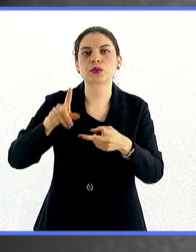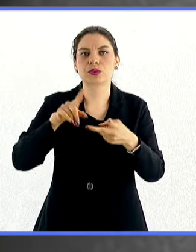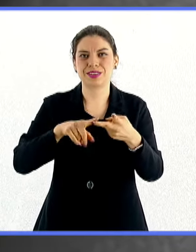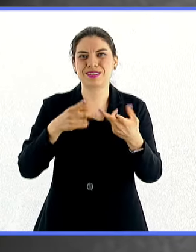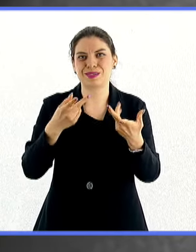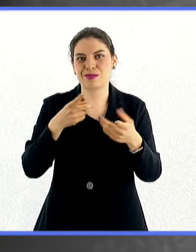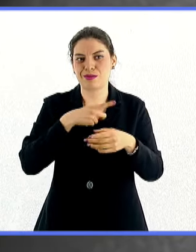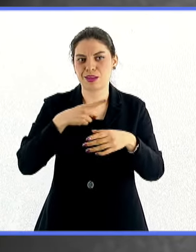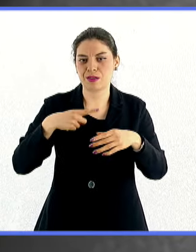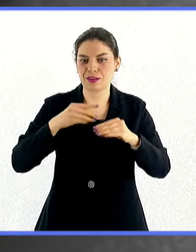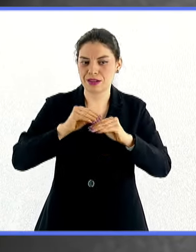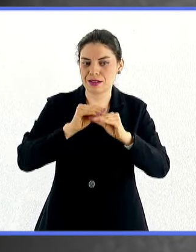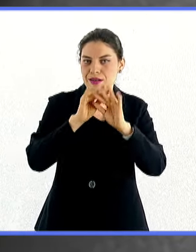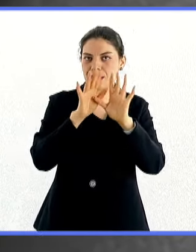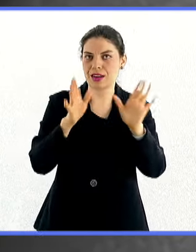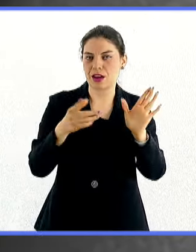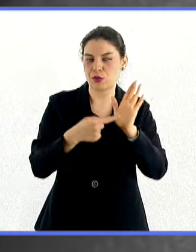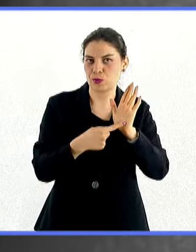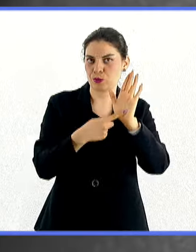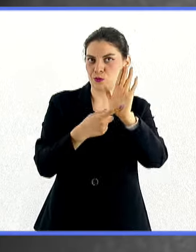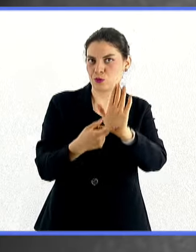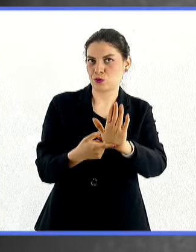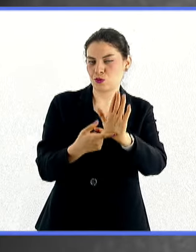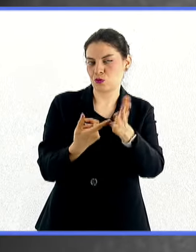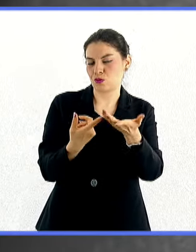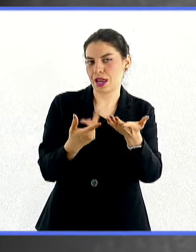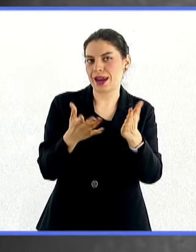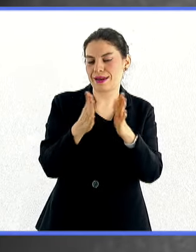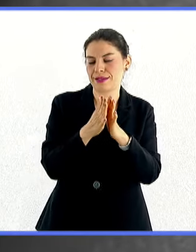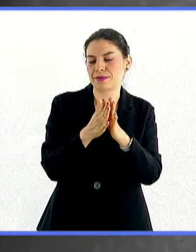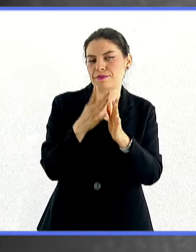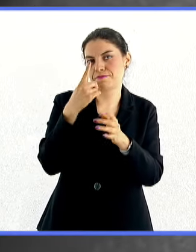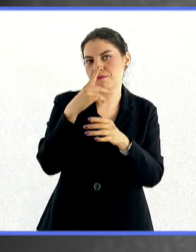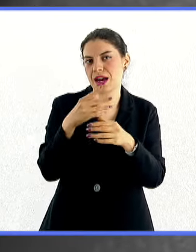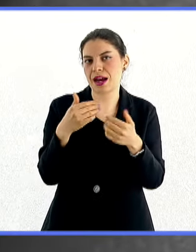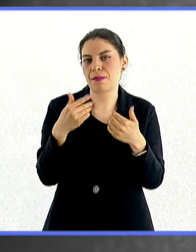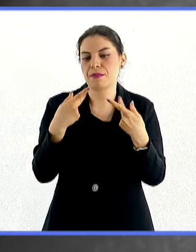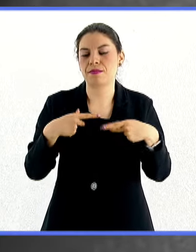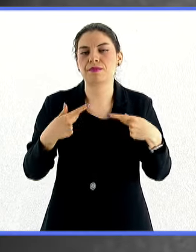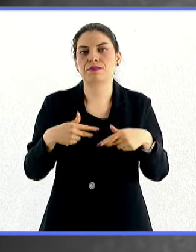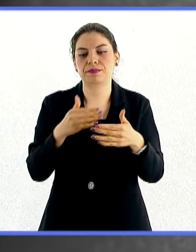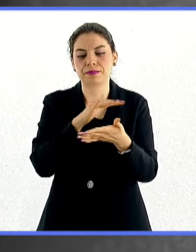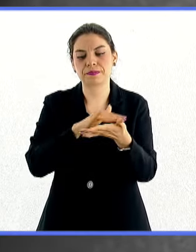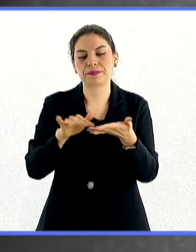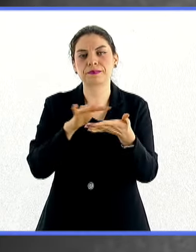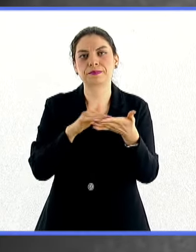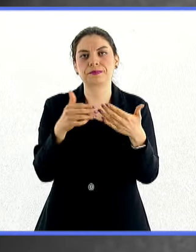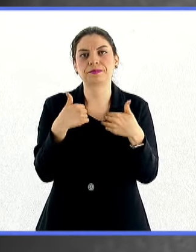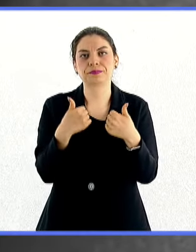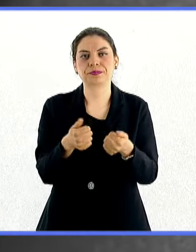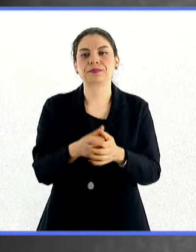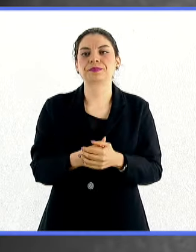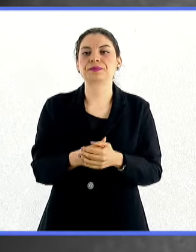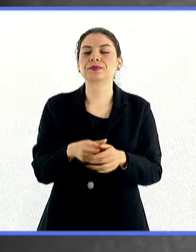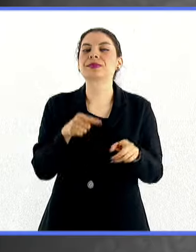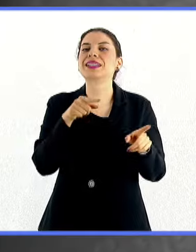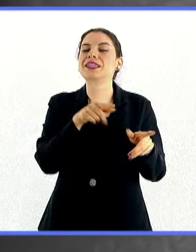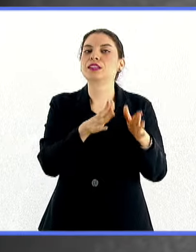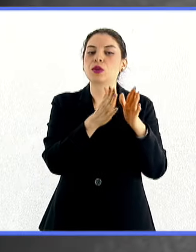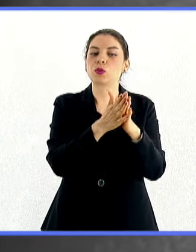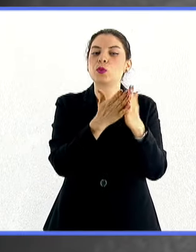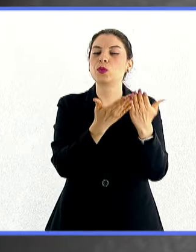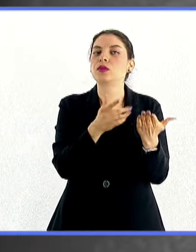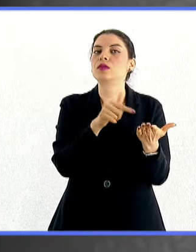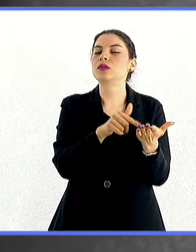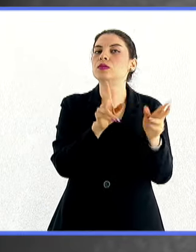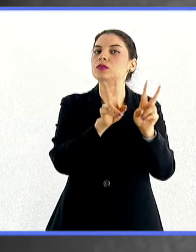claramente? Entonces, a mí me pareció muy importante hacer un libro en dos movimientos. La primera parte es una lectura de la tecnología, o sea, cómo